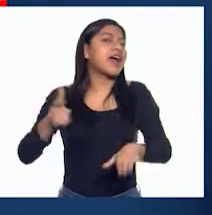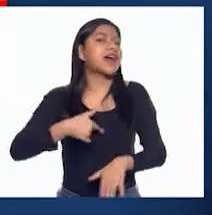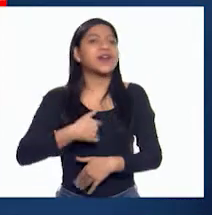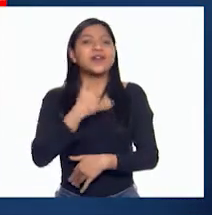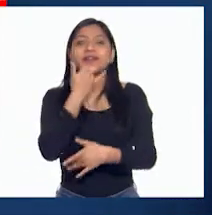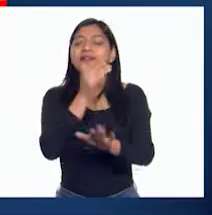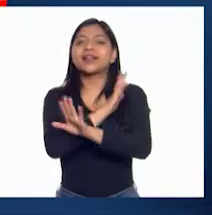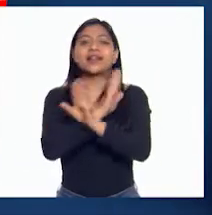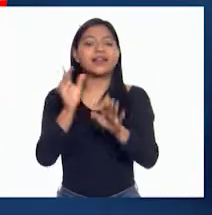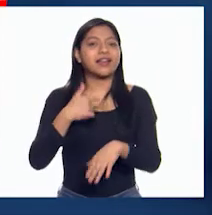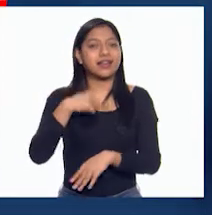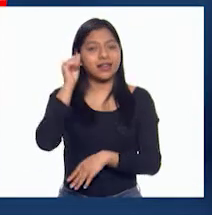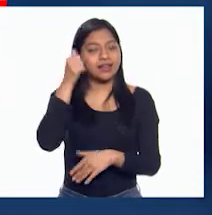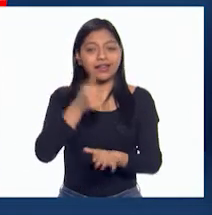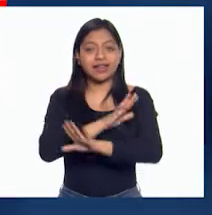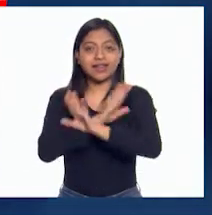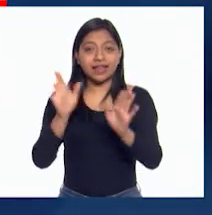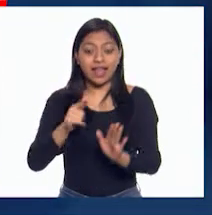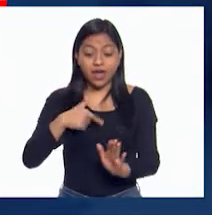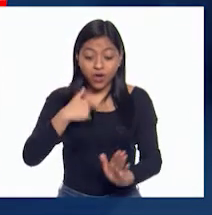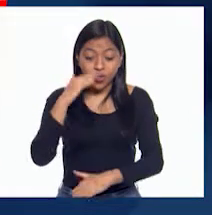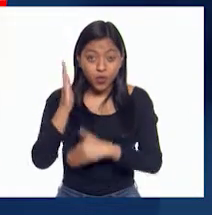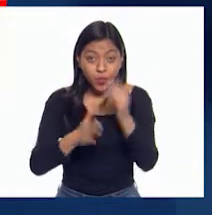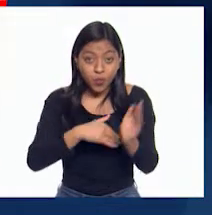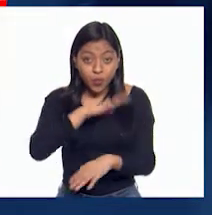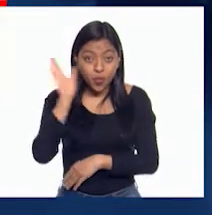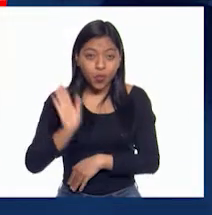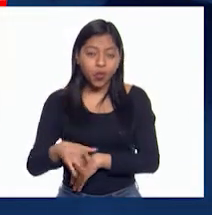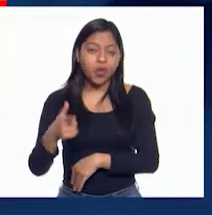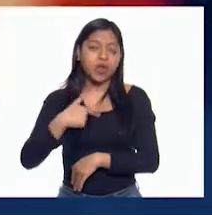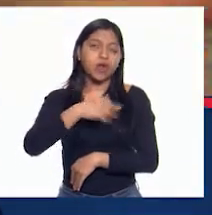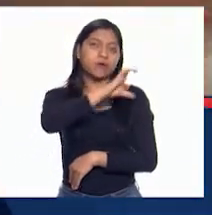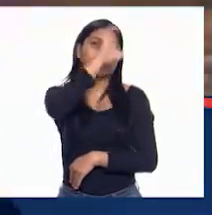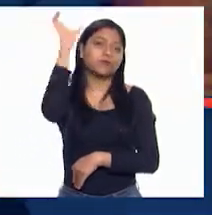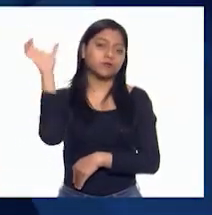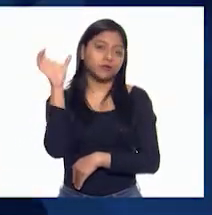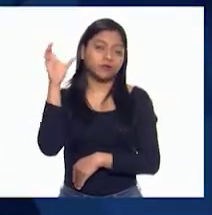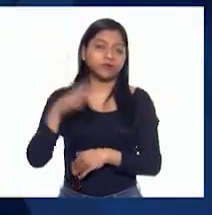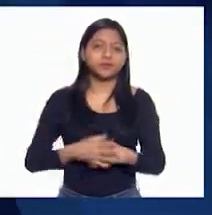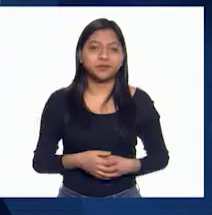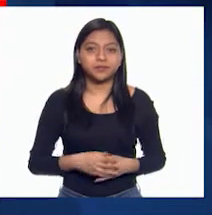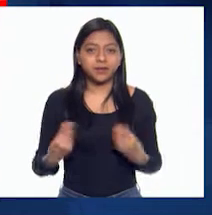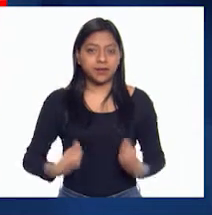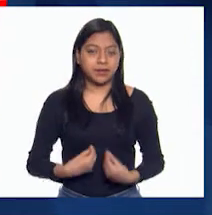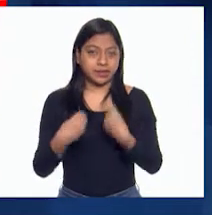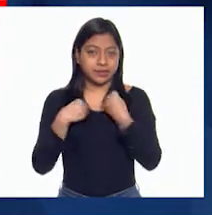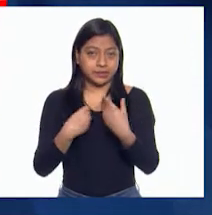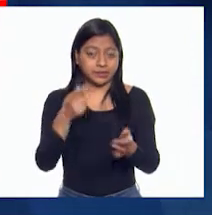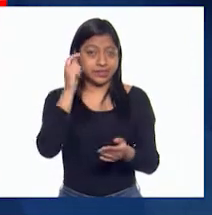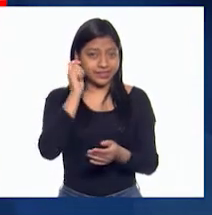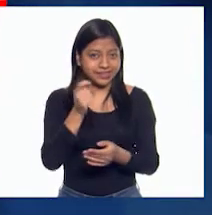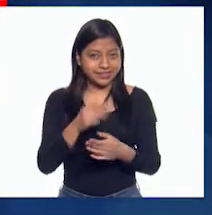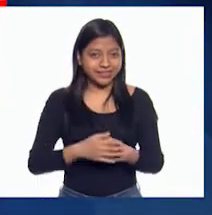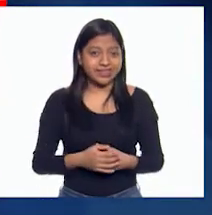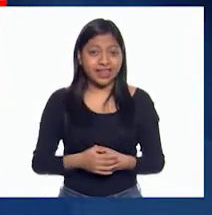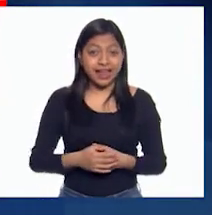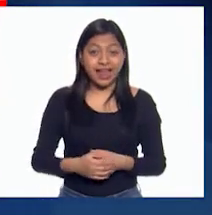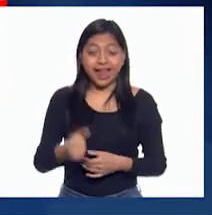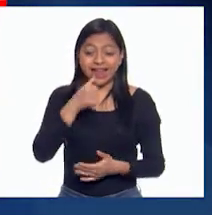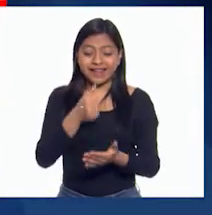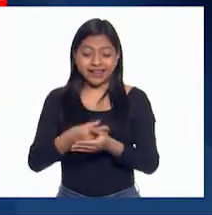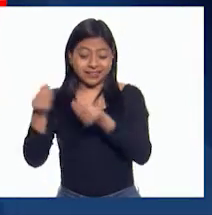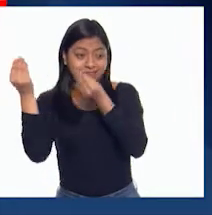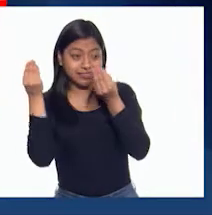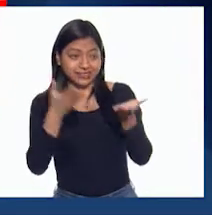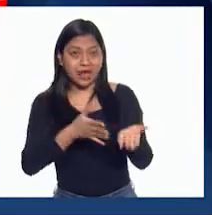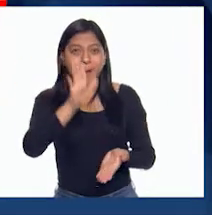le garantizaba que al morir descansaría eternamente en el cielo. ¿Podríamos decir entonces que las indulgencias eran